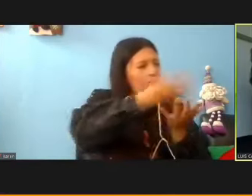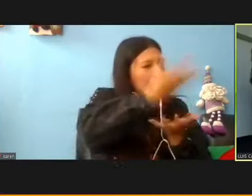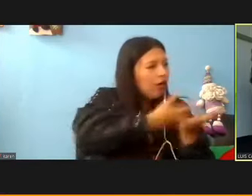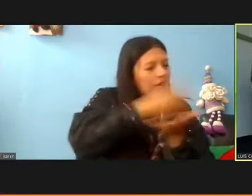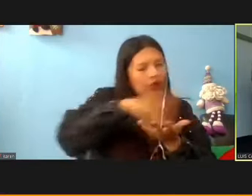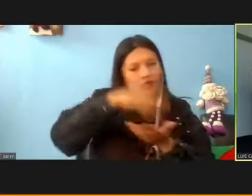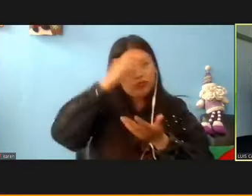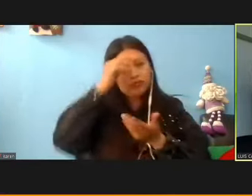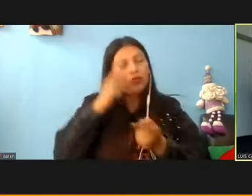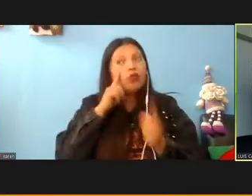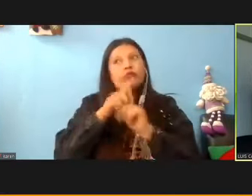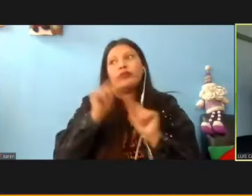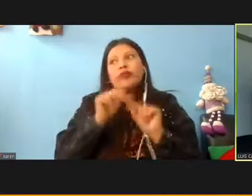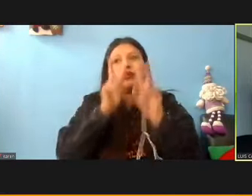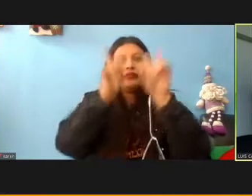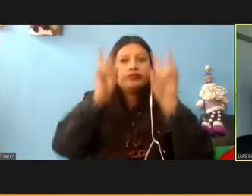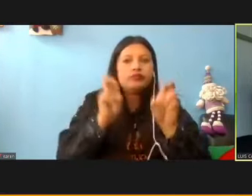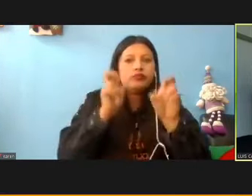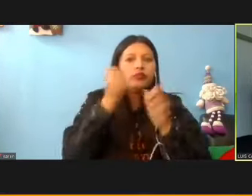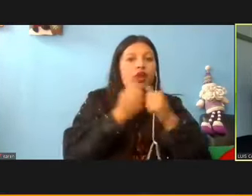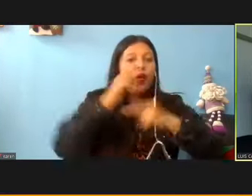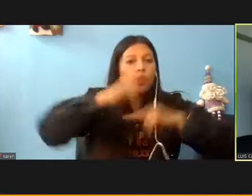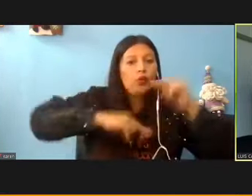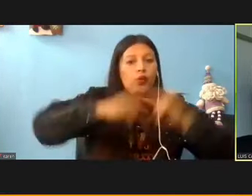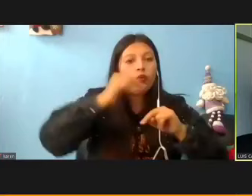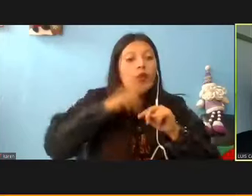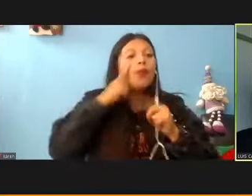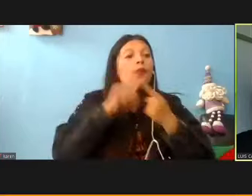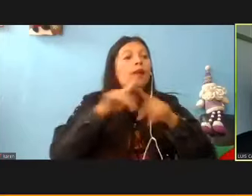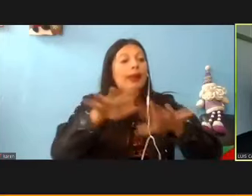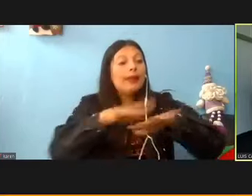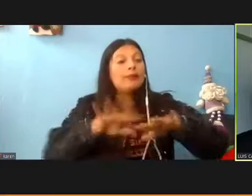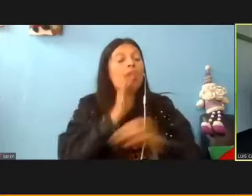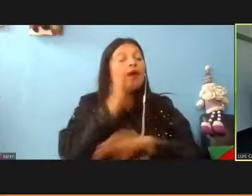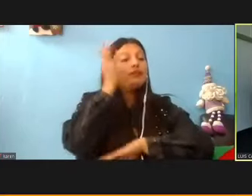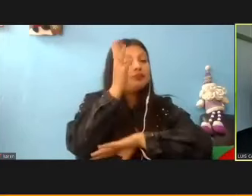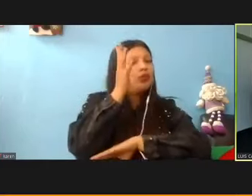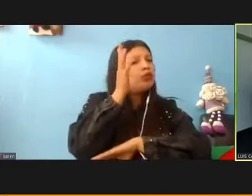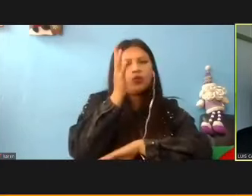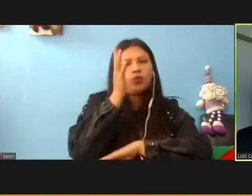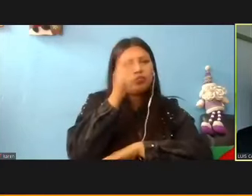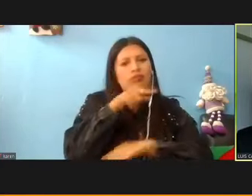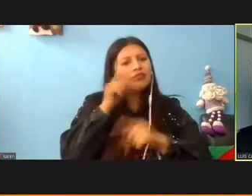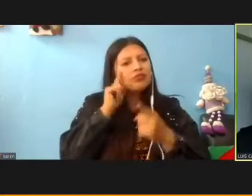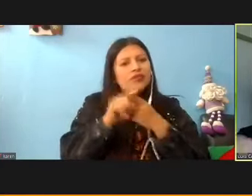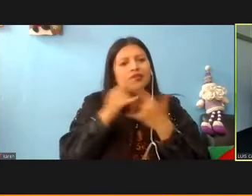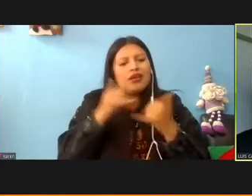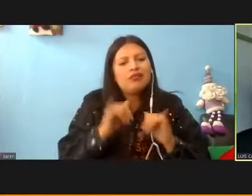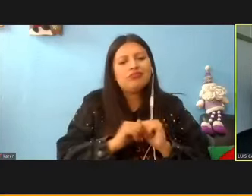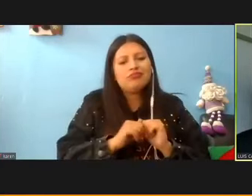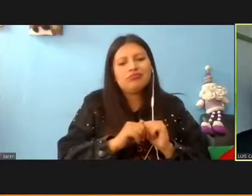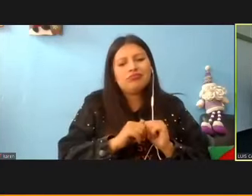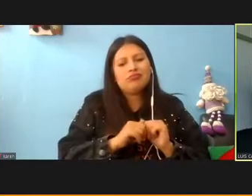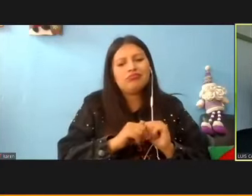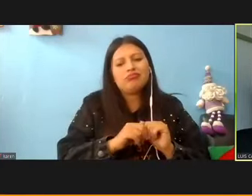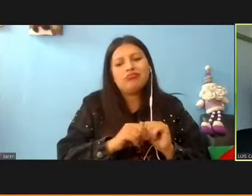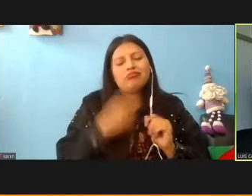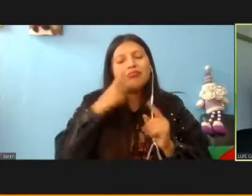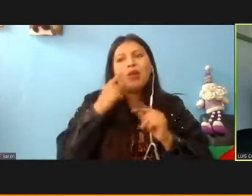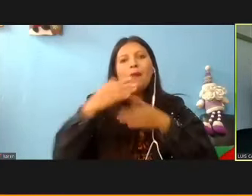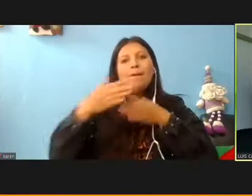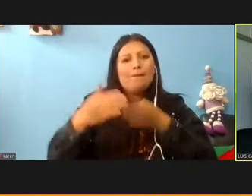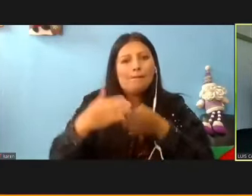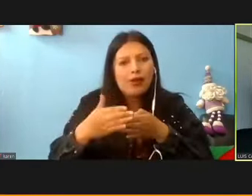Ya no es un asunto de construir una especie de cátedra, porque la cátedra ya de algún modo limita,